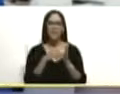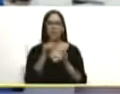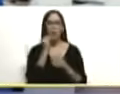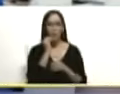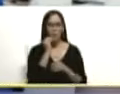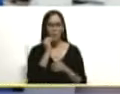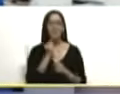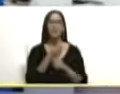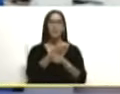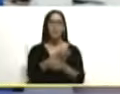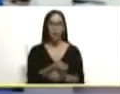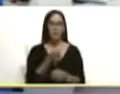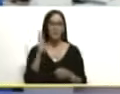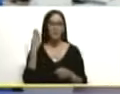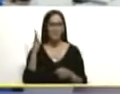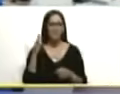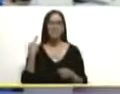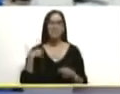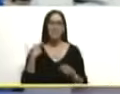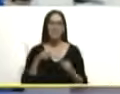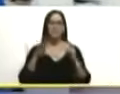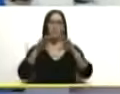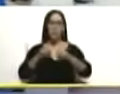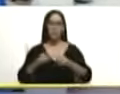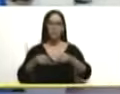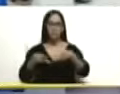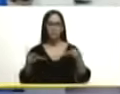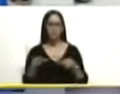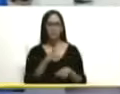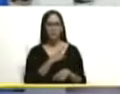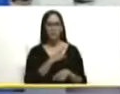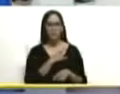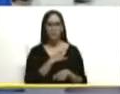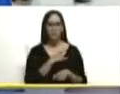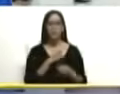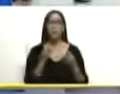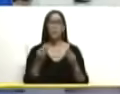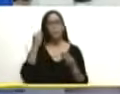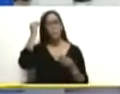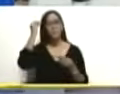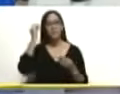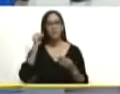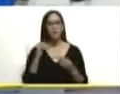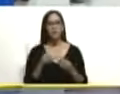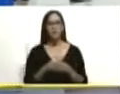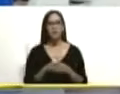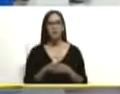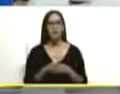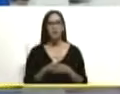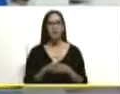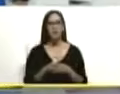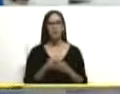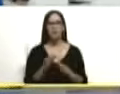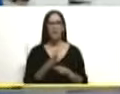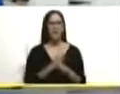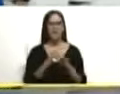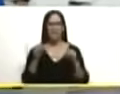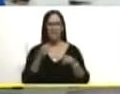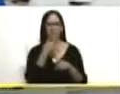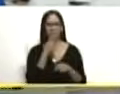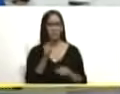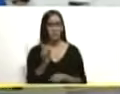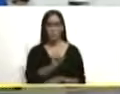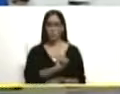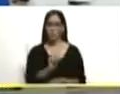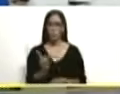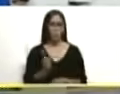jóvenes graduados de bachilleres tenían su cupo asegurado. Muchos pensaron que eso sí, eso era aquí antes así. Eso no era